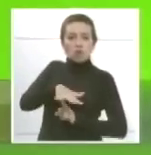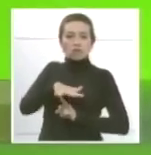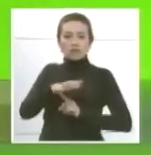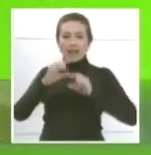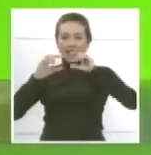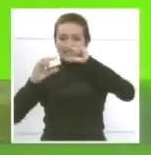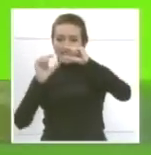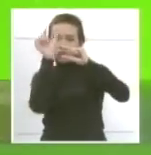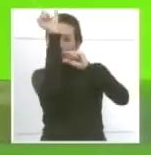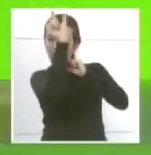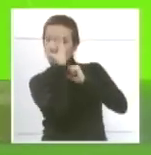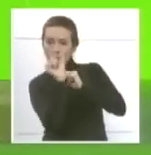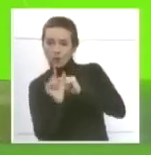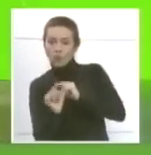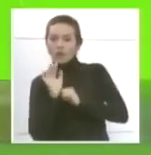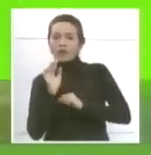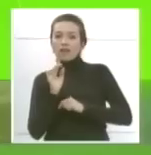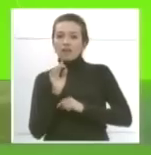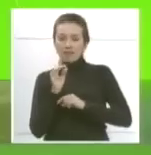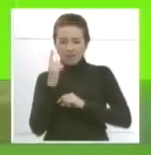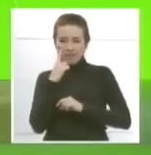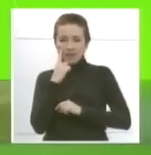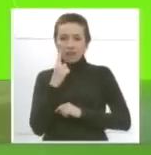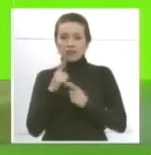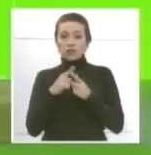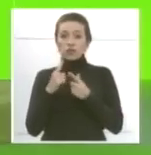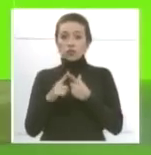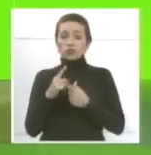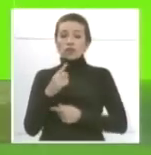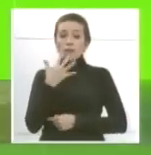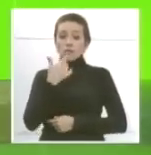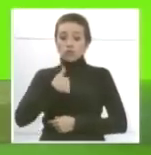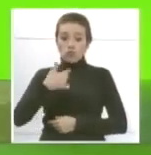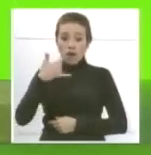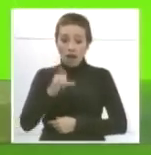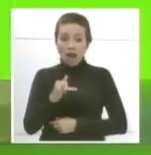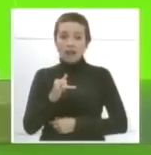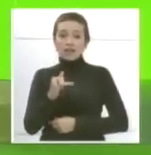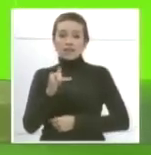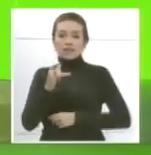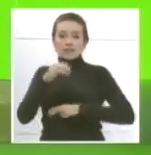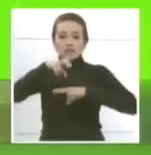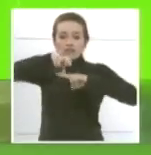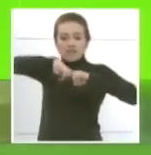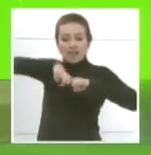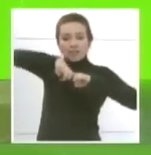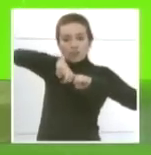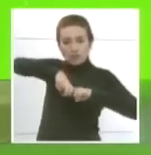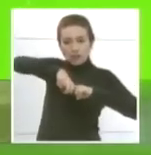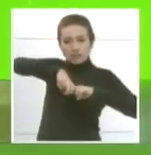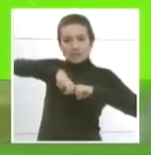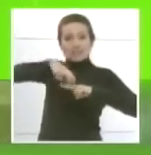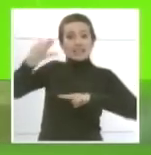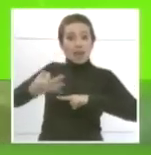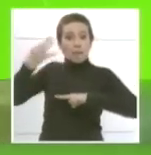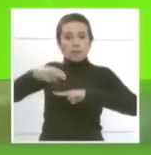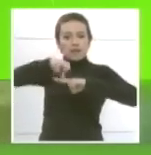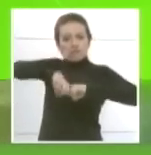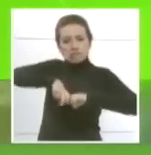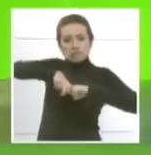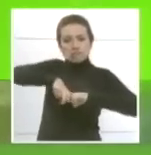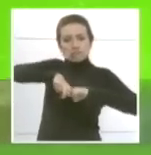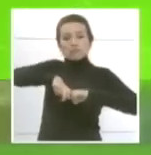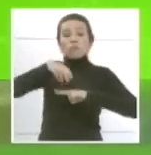intervertebral, que es donde se inicia todo el proceso. Entonces, si yo tengo una postura en la cual estoy aumentando la presión sobre el disco permanentemente, termina